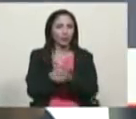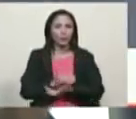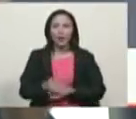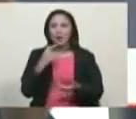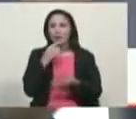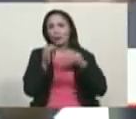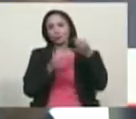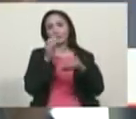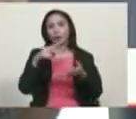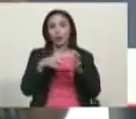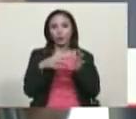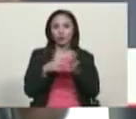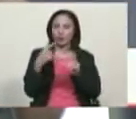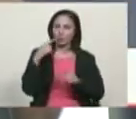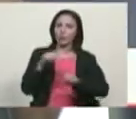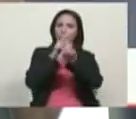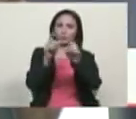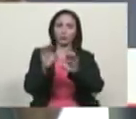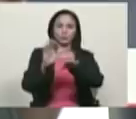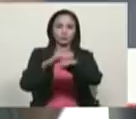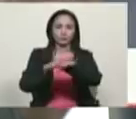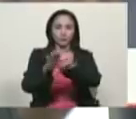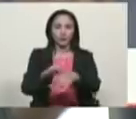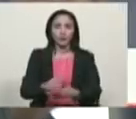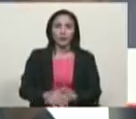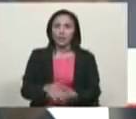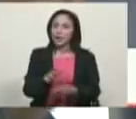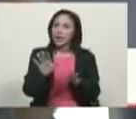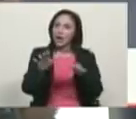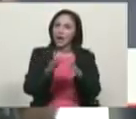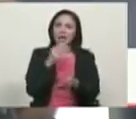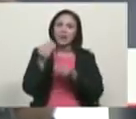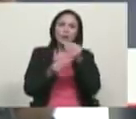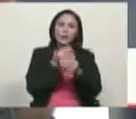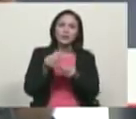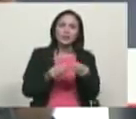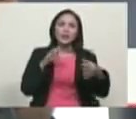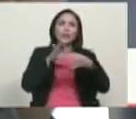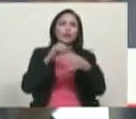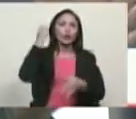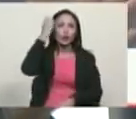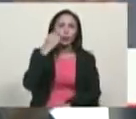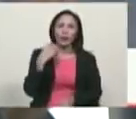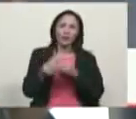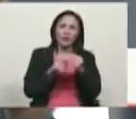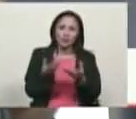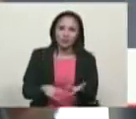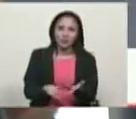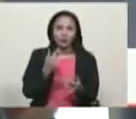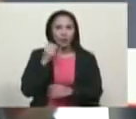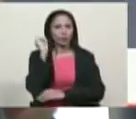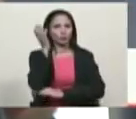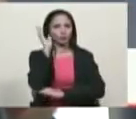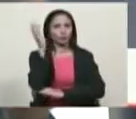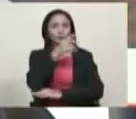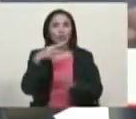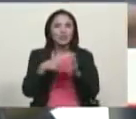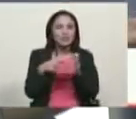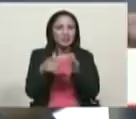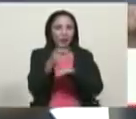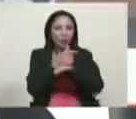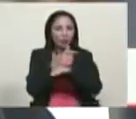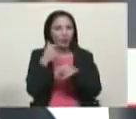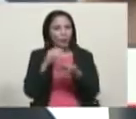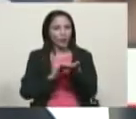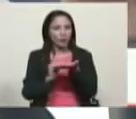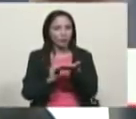Siria. Yo le preguntaba, oiga, ¿qué va a hacer la Unión Europea? No va a hablar con el gobierno de Siria, justo en